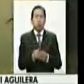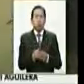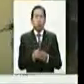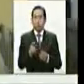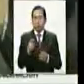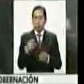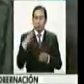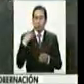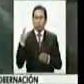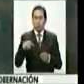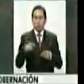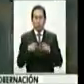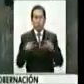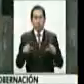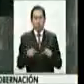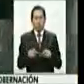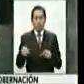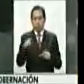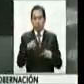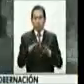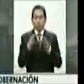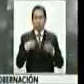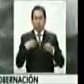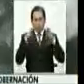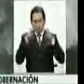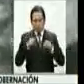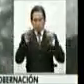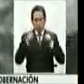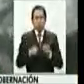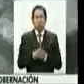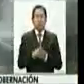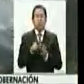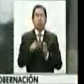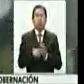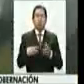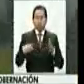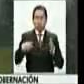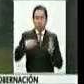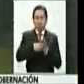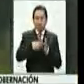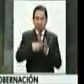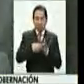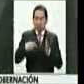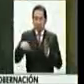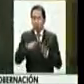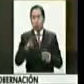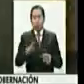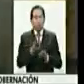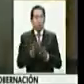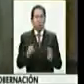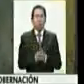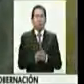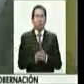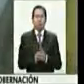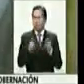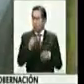concesionarios de kioscos abrir los kioscos para hacer una revisión y además para desconectar artefactos que no están siendo utilizados. ¿La reestructuración dependerá